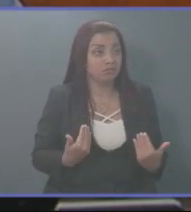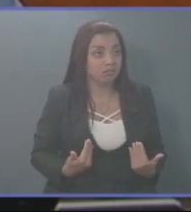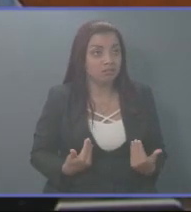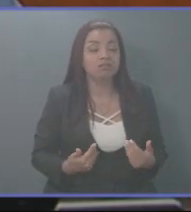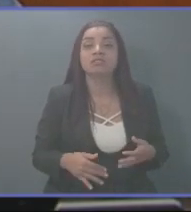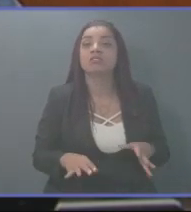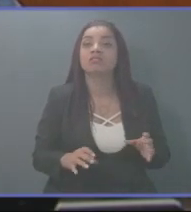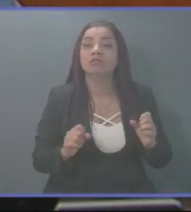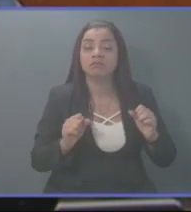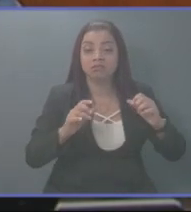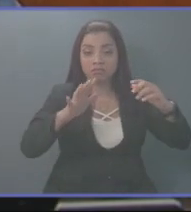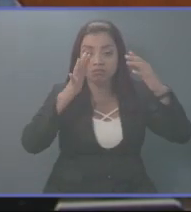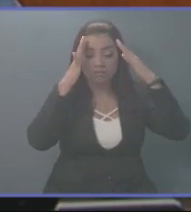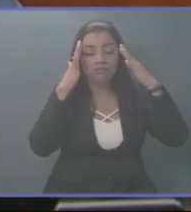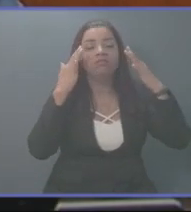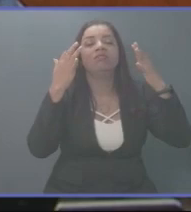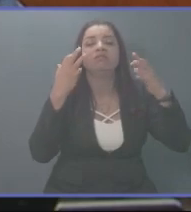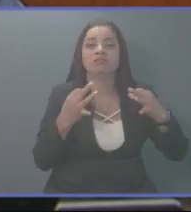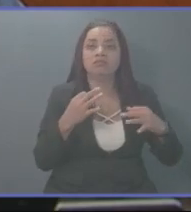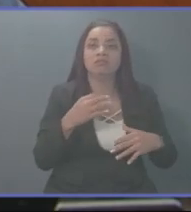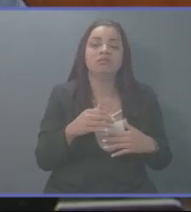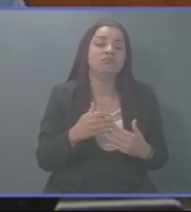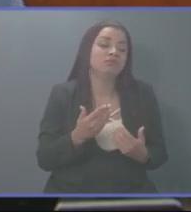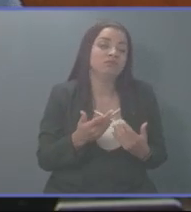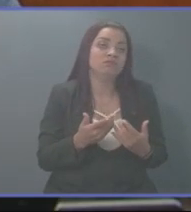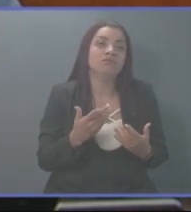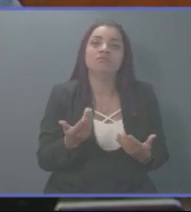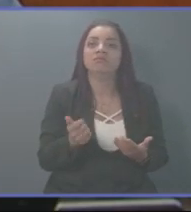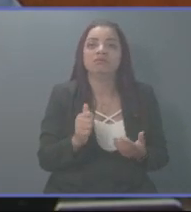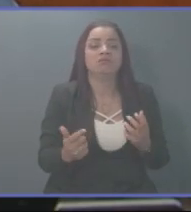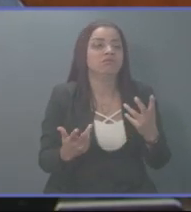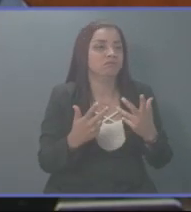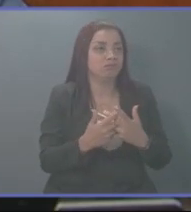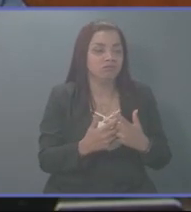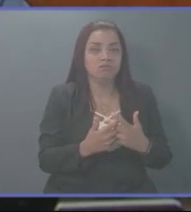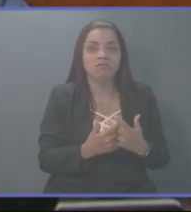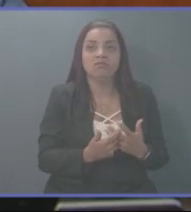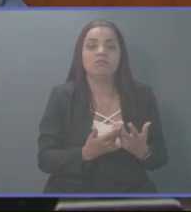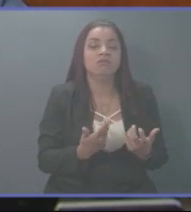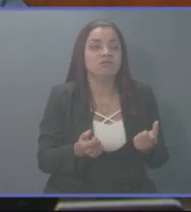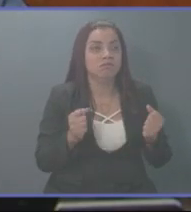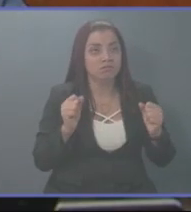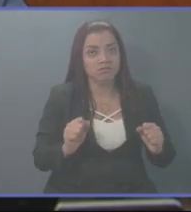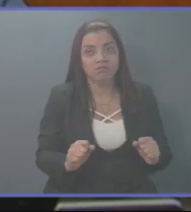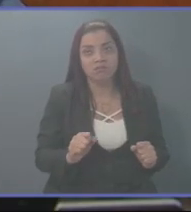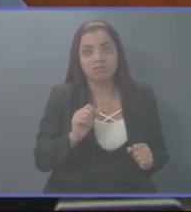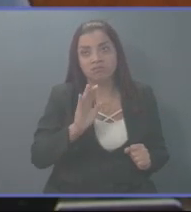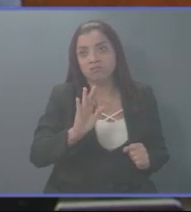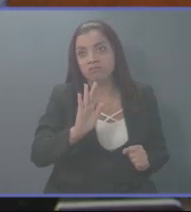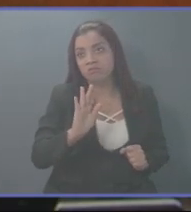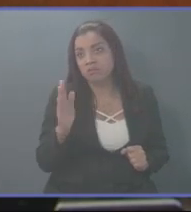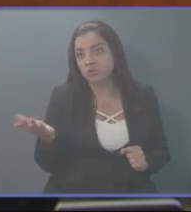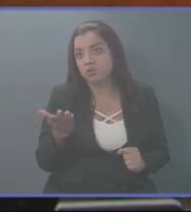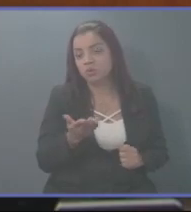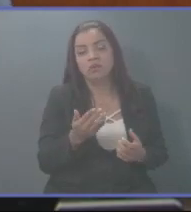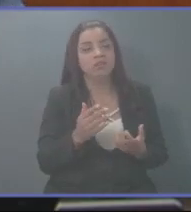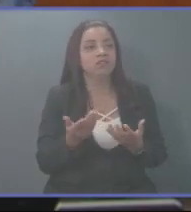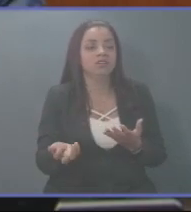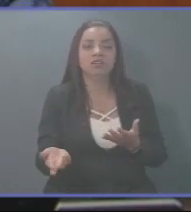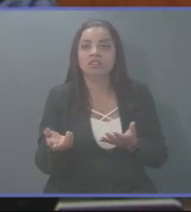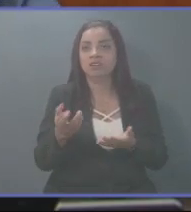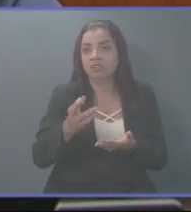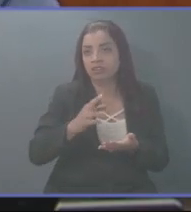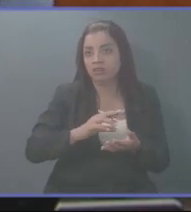adoptar la decisión informada y voluntaria que más les convenga acerca de su retorno,